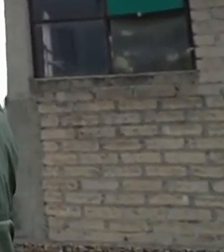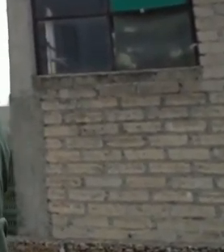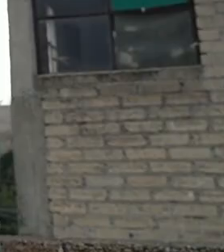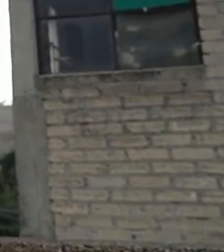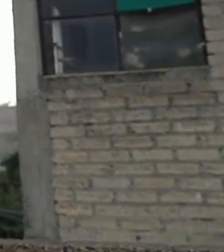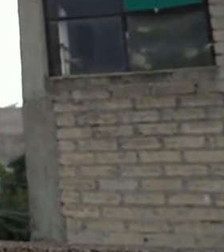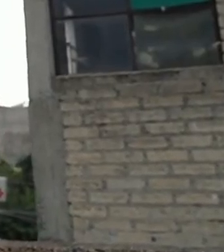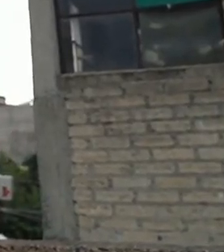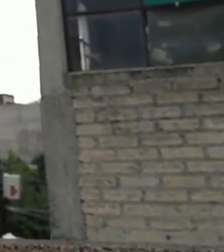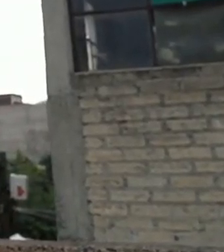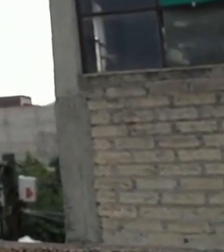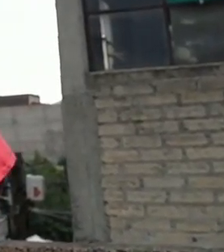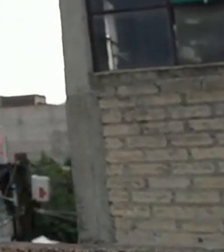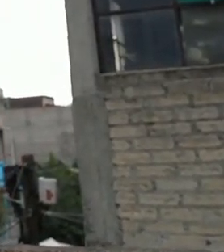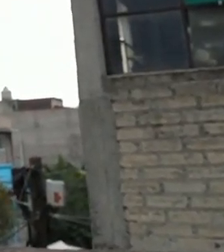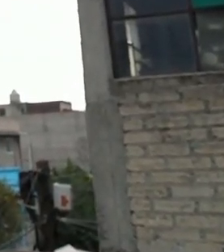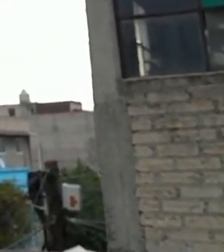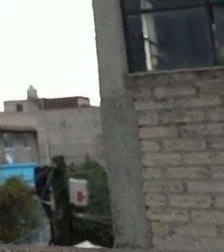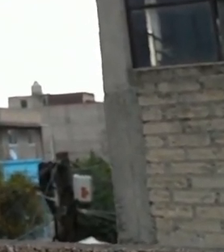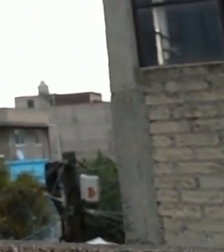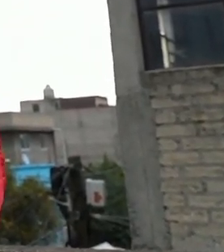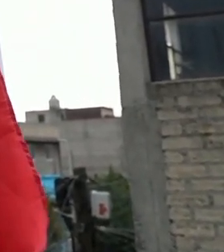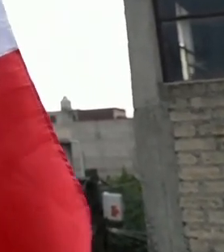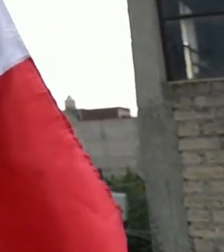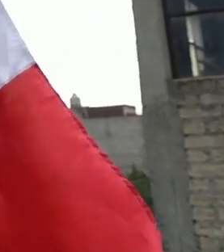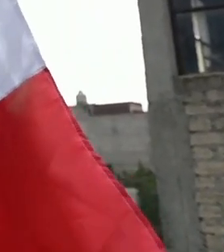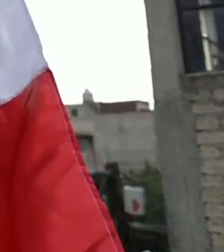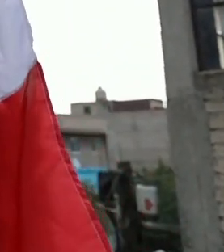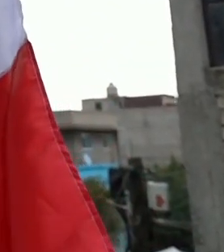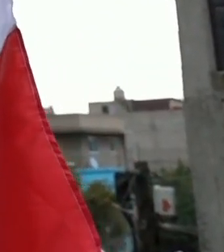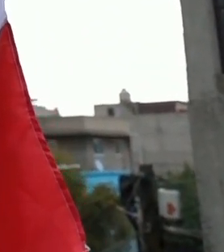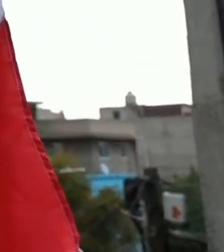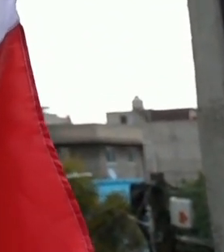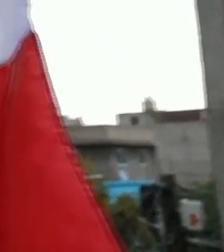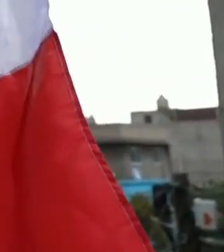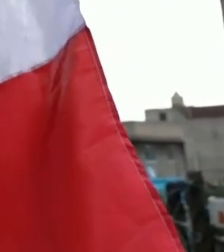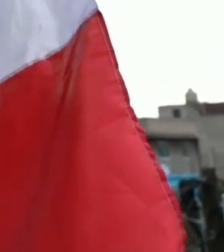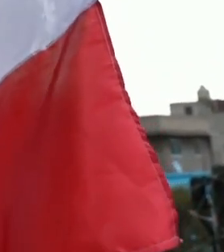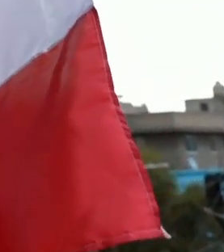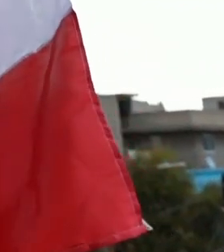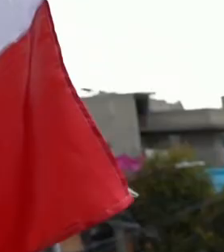¡Viva nuestros hermanos migrantes!